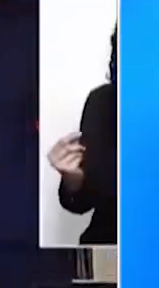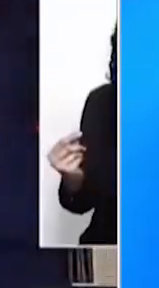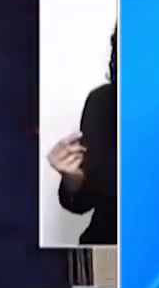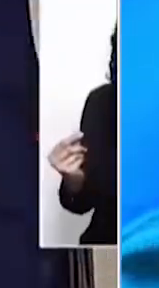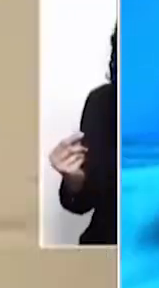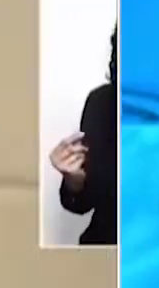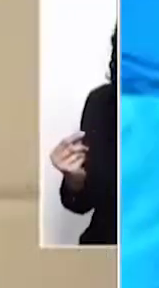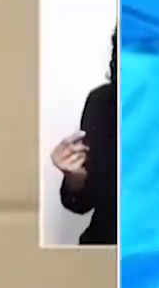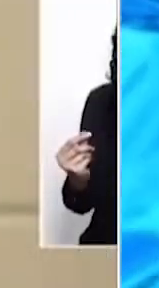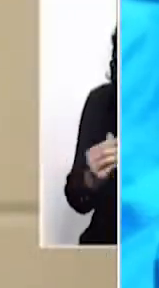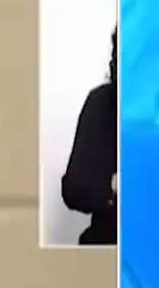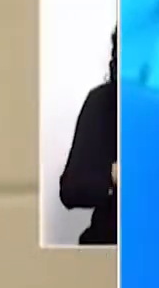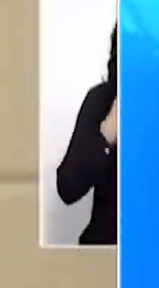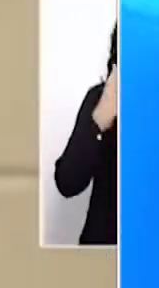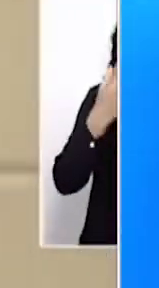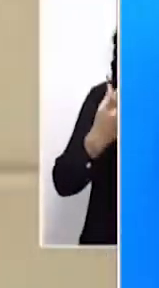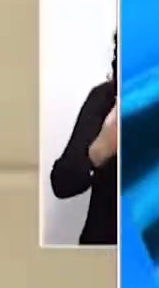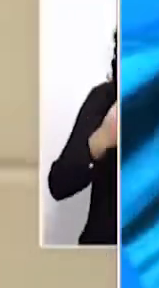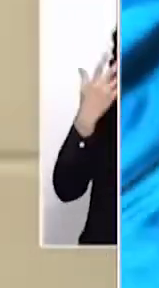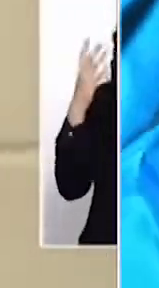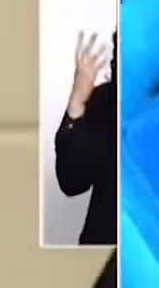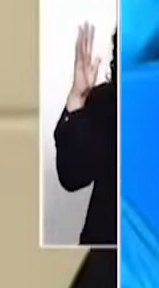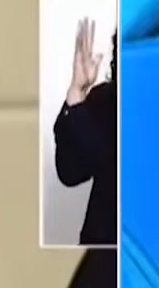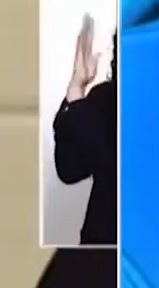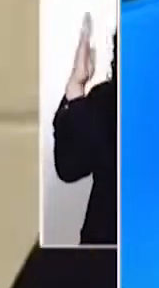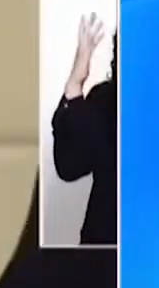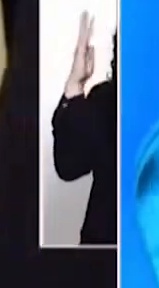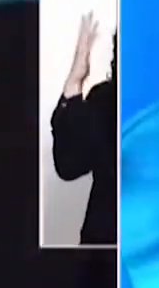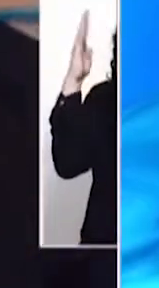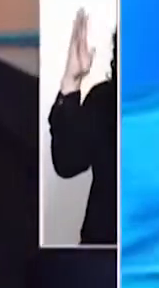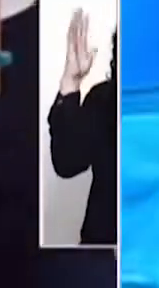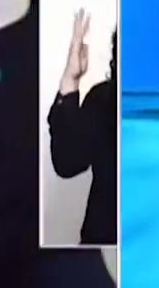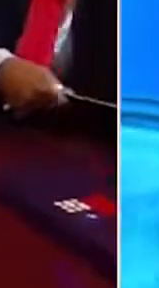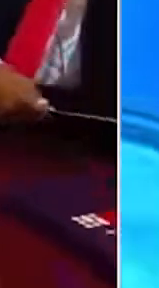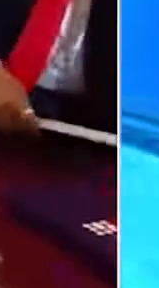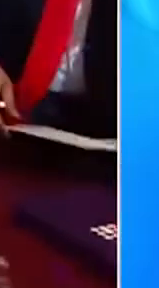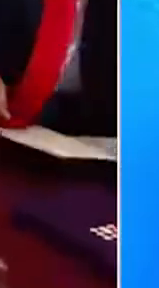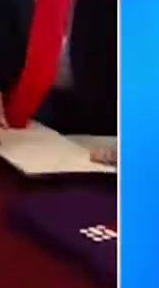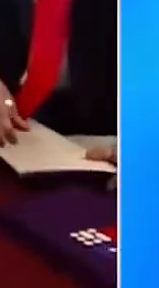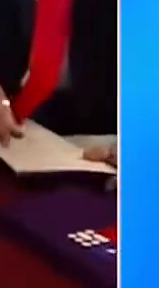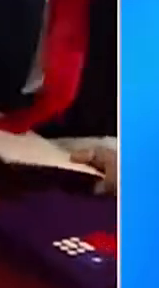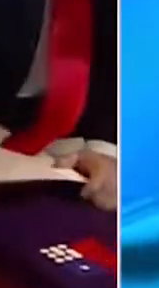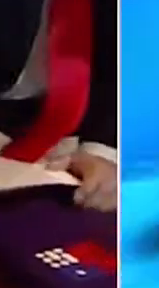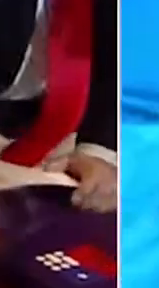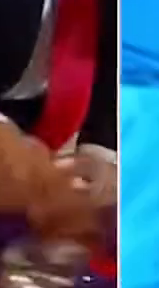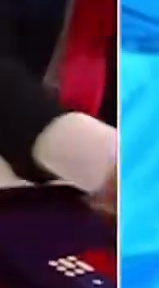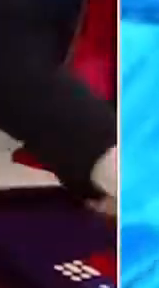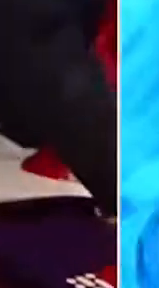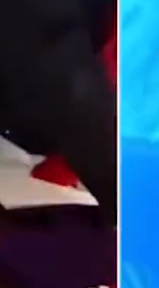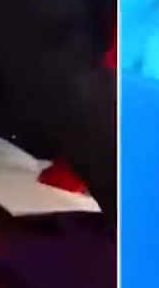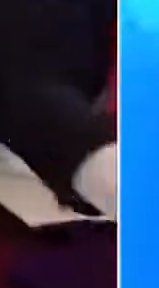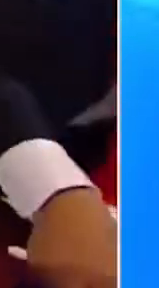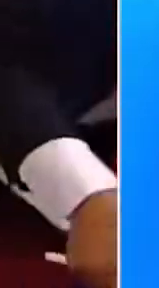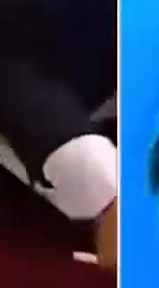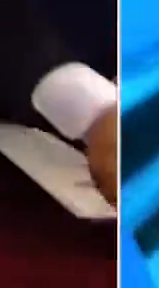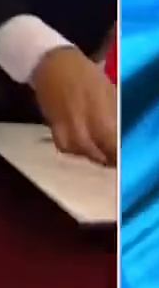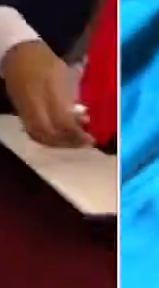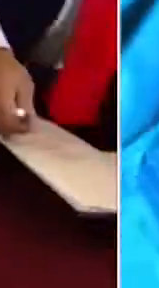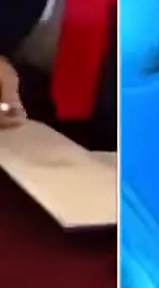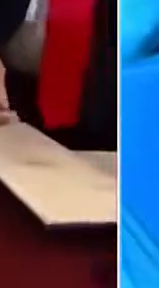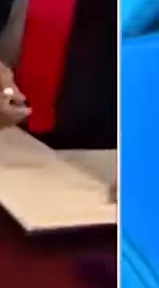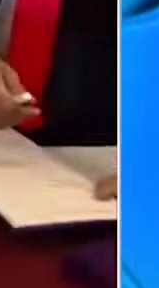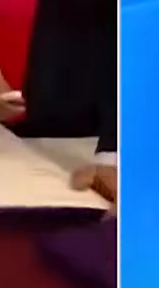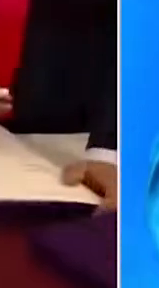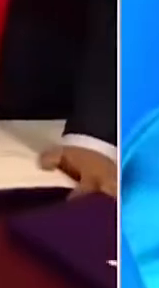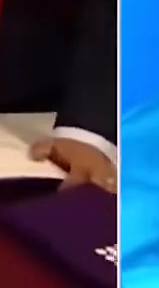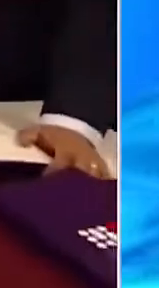seguridad social, salud. Esto es una anomalía, ¿no? En eso Chile es un país anómalo. Lo normal en